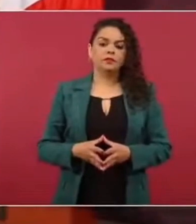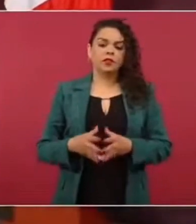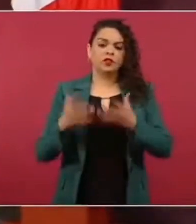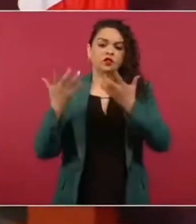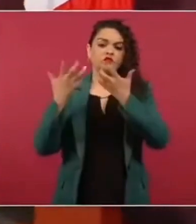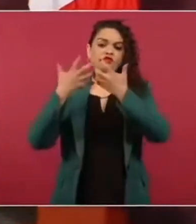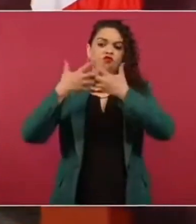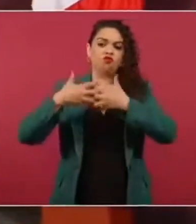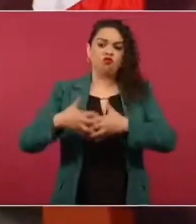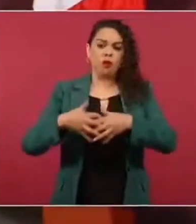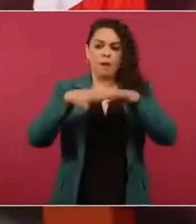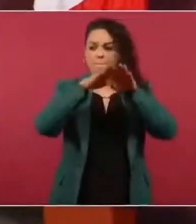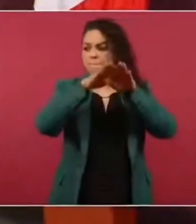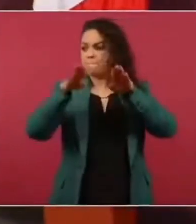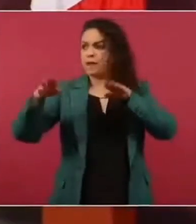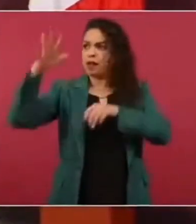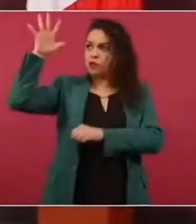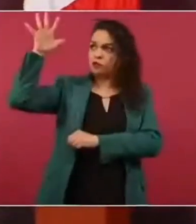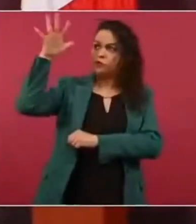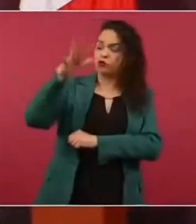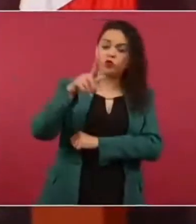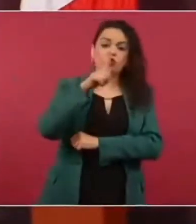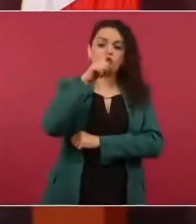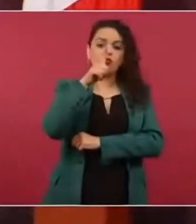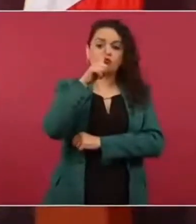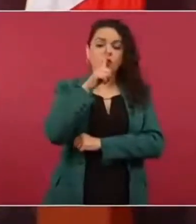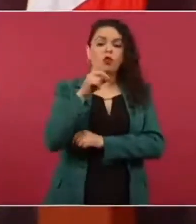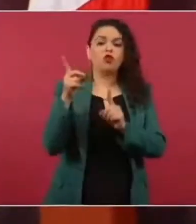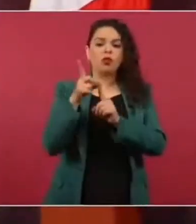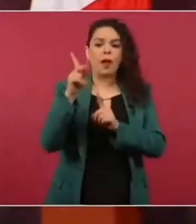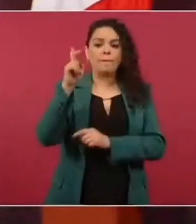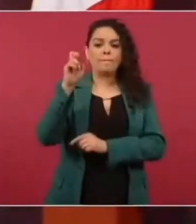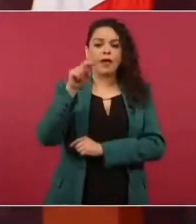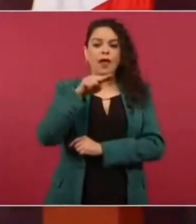Peñasco a otros sitios de Sonora,